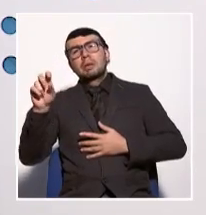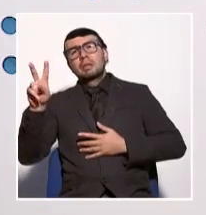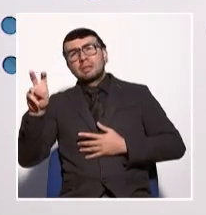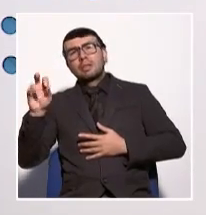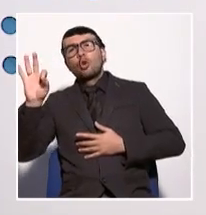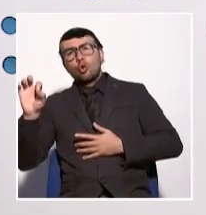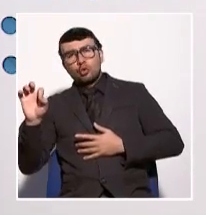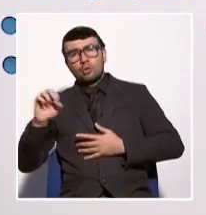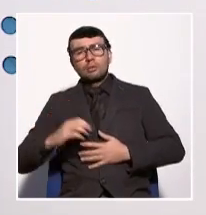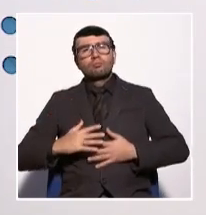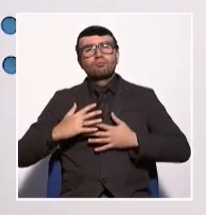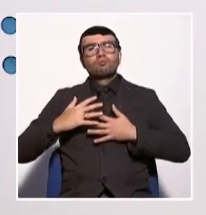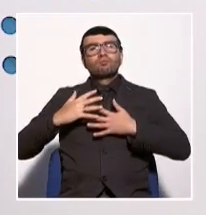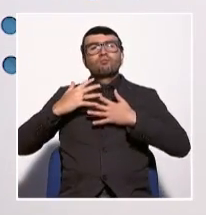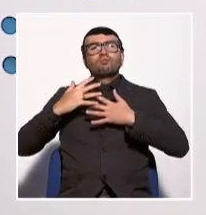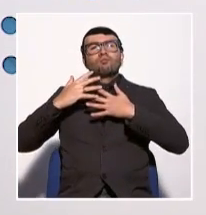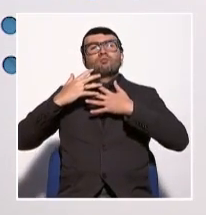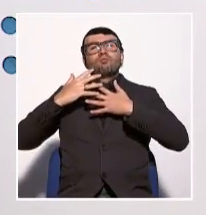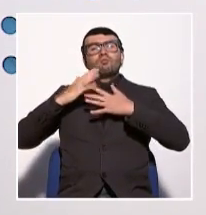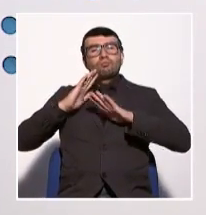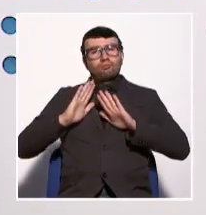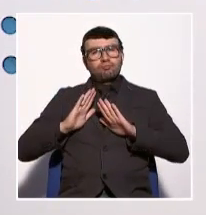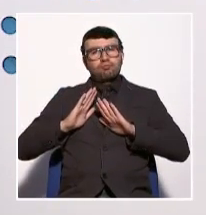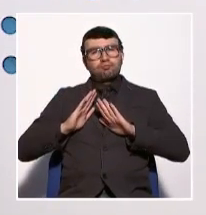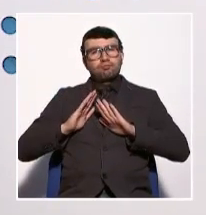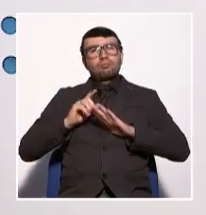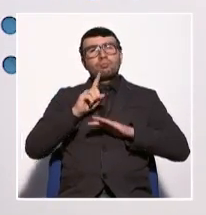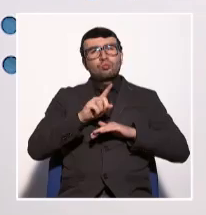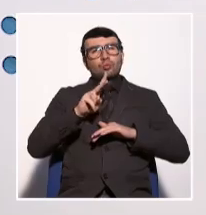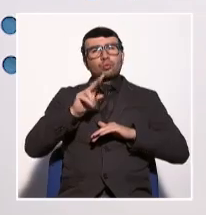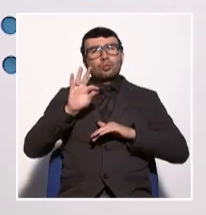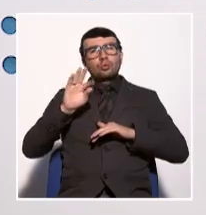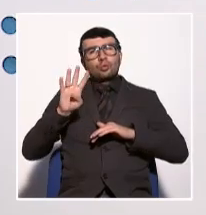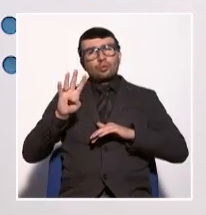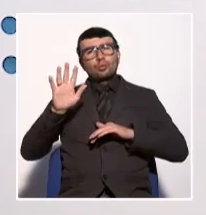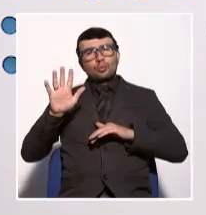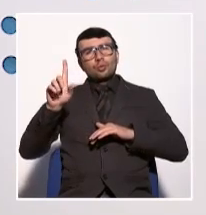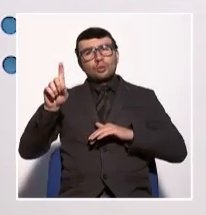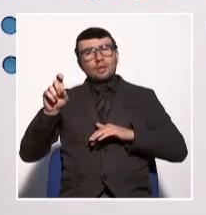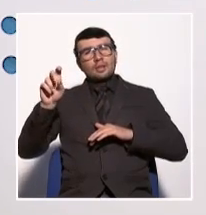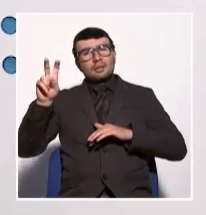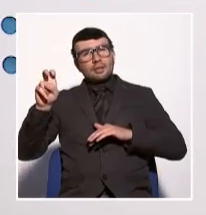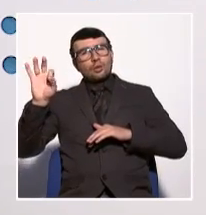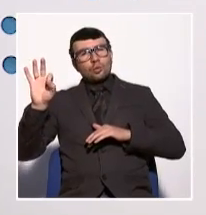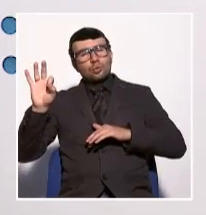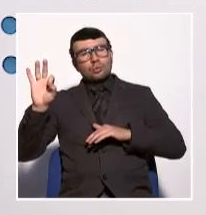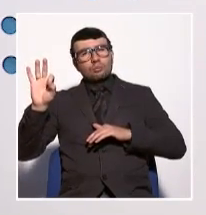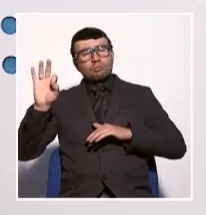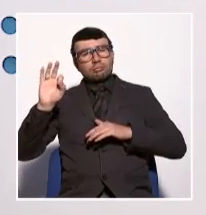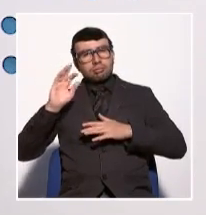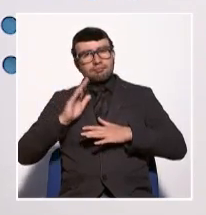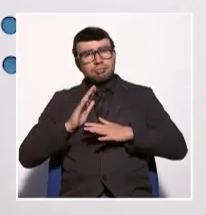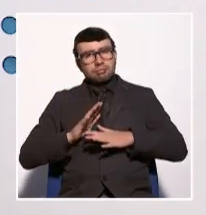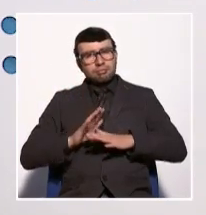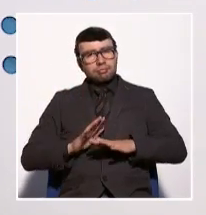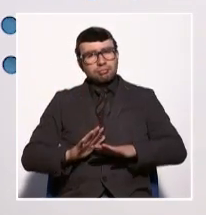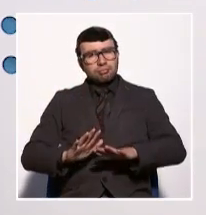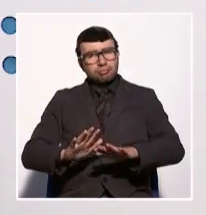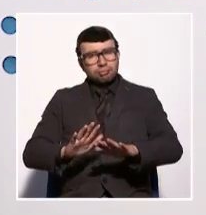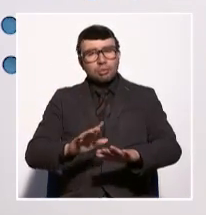contando otra vez hasta 8 y exhalan otra vez hasta 8 ó 6 van exhalando lentamente